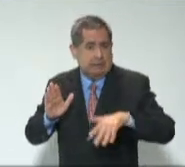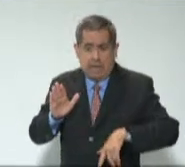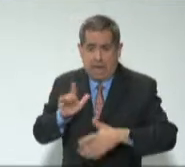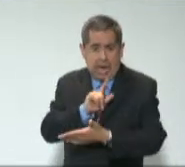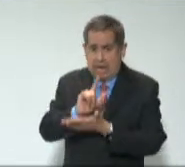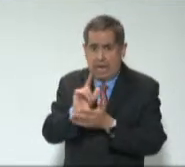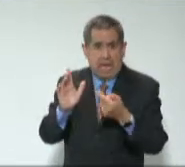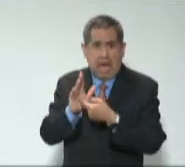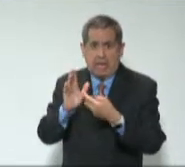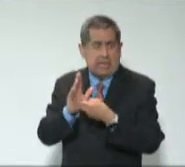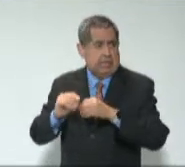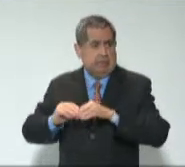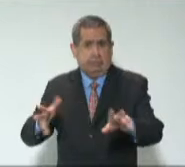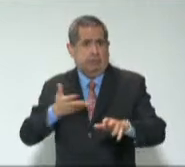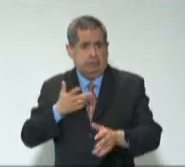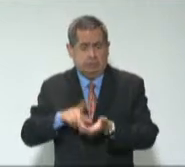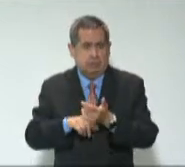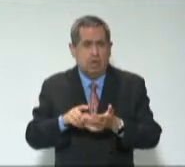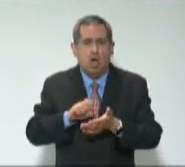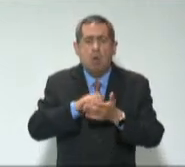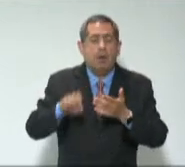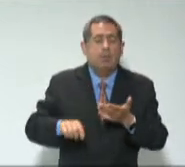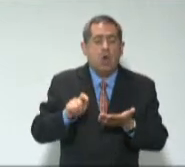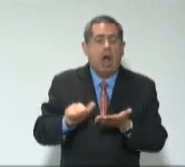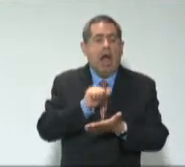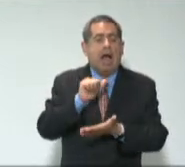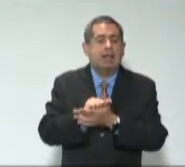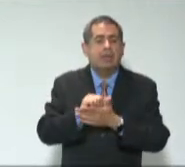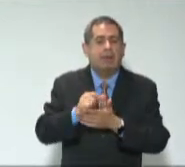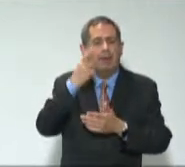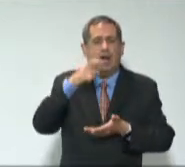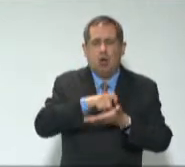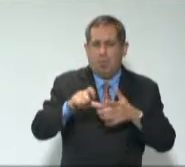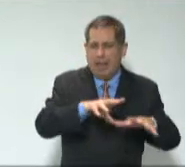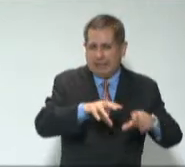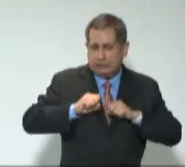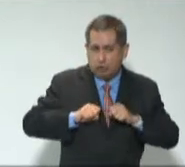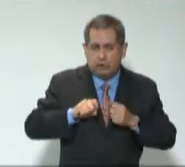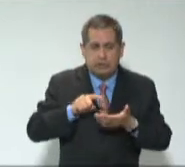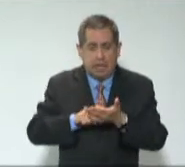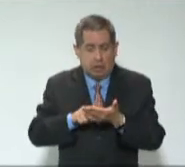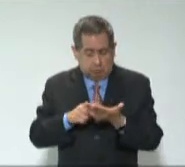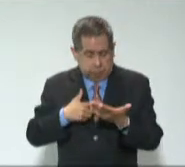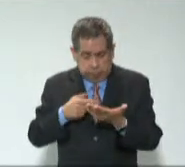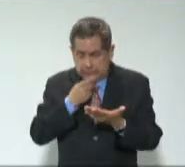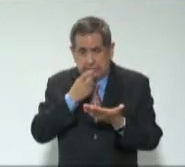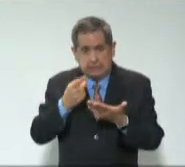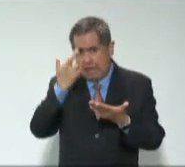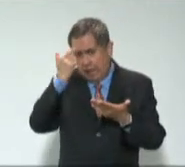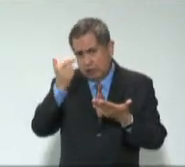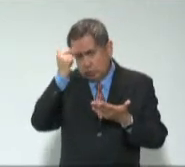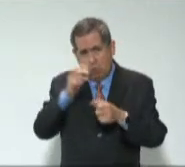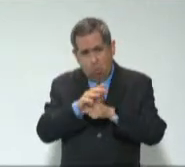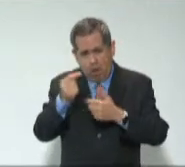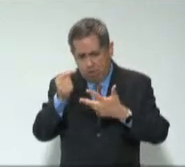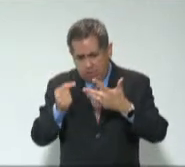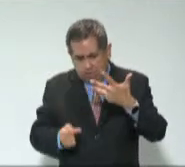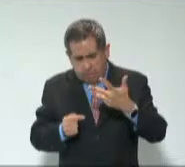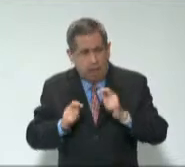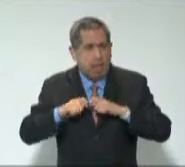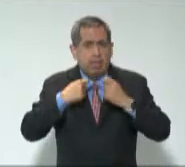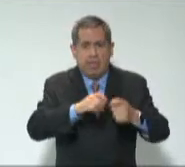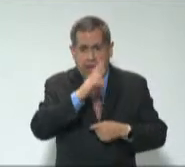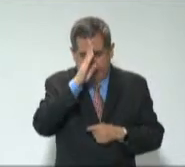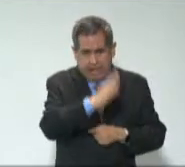en la ley eh por ejemplo en el acta del comité de adquisiciones pues se justifica cuando debe ser una asignación